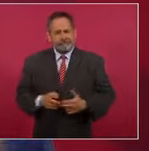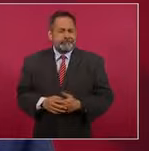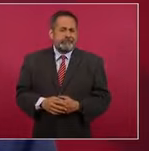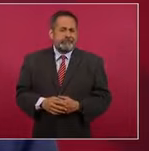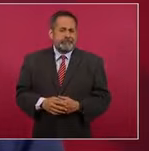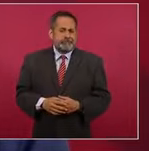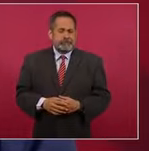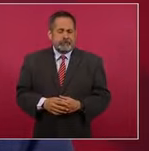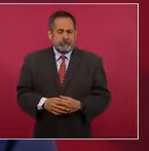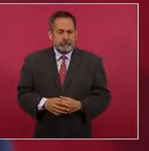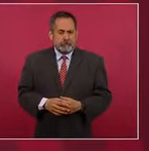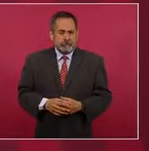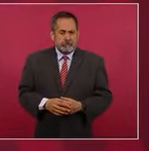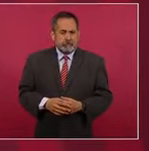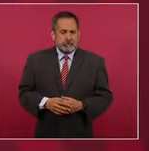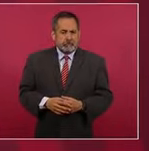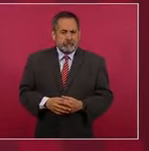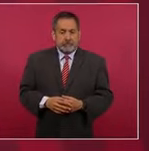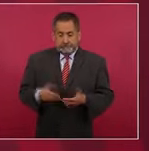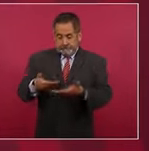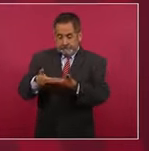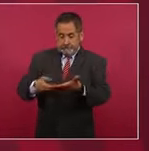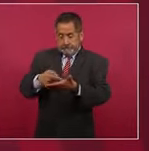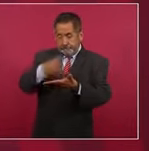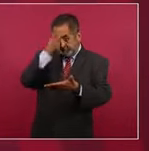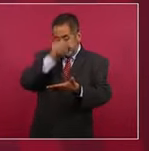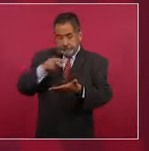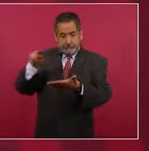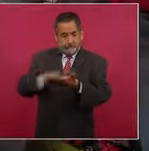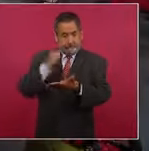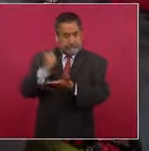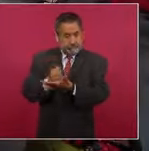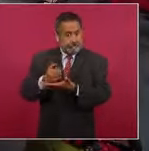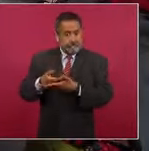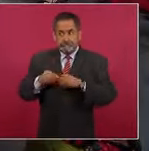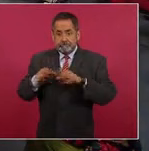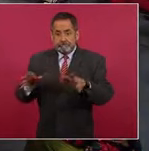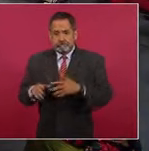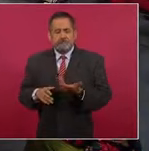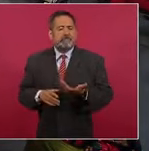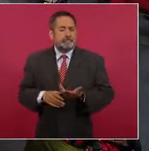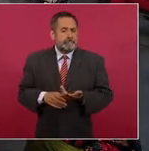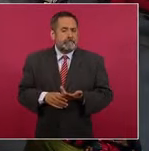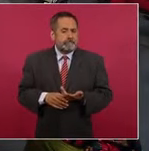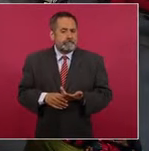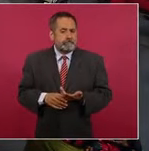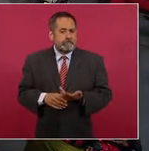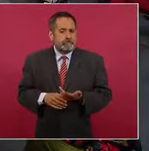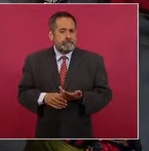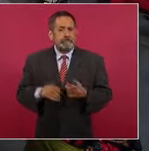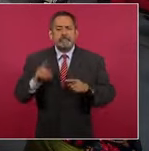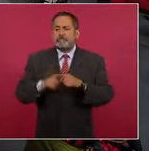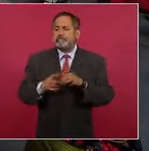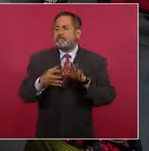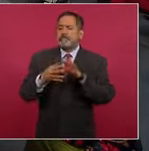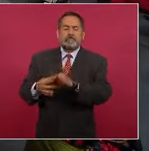Y ese acuerdo está validado por la autoridad